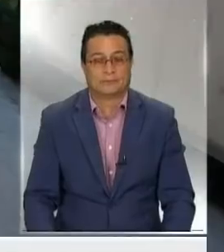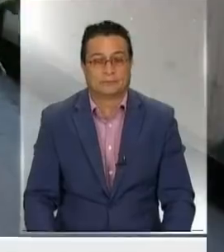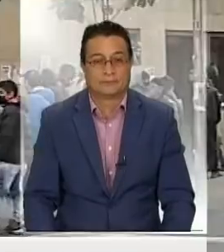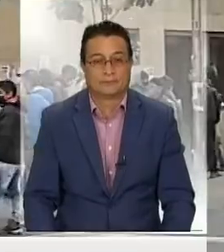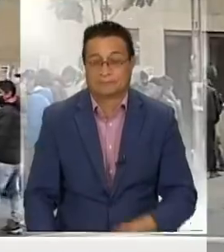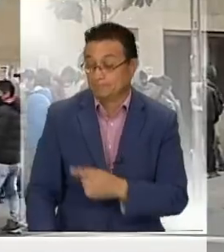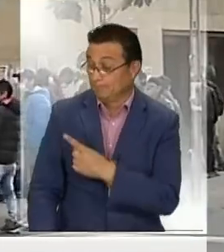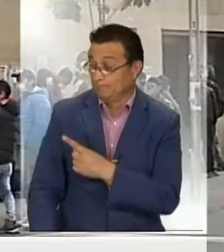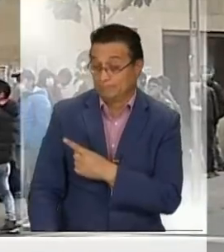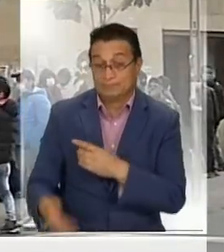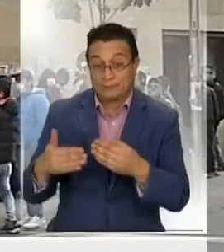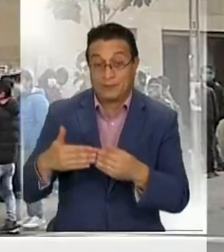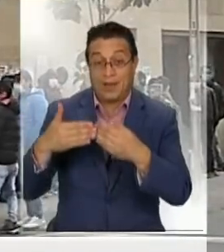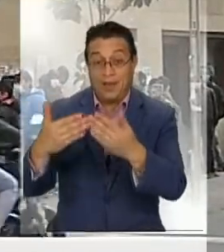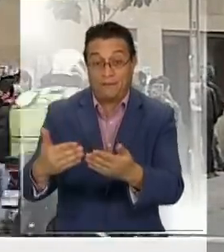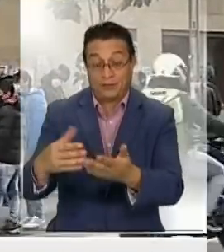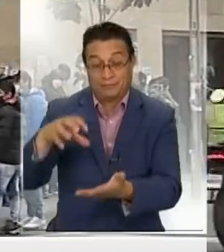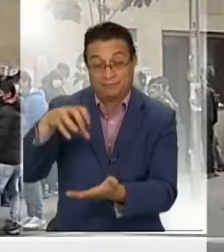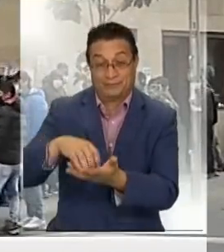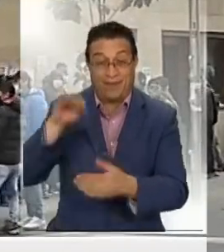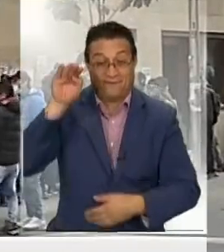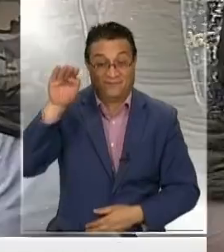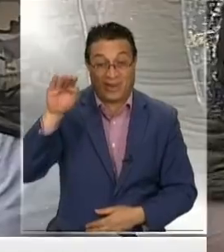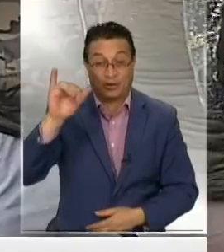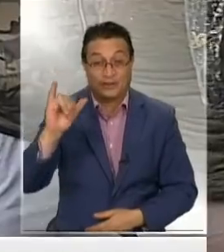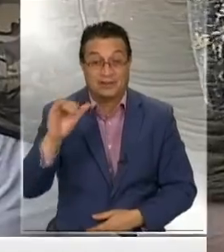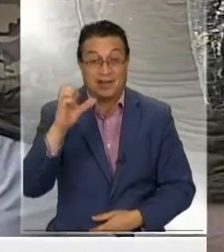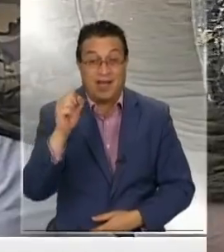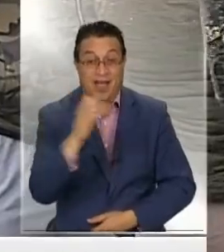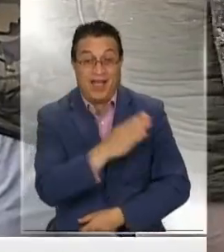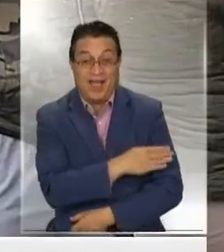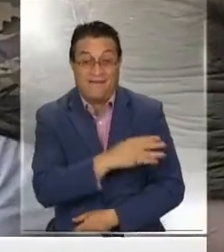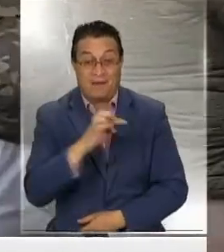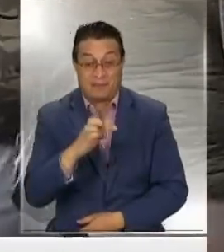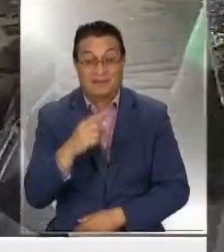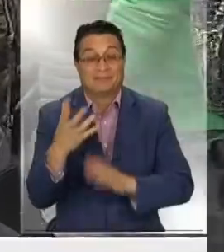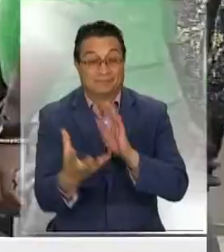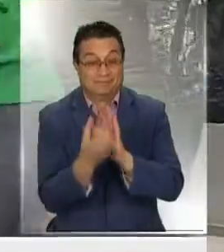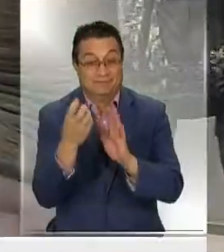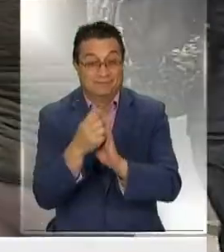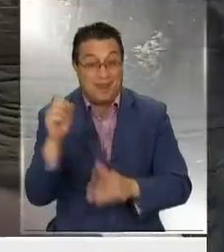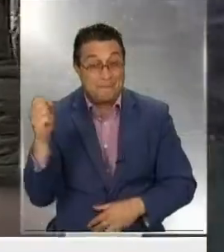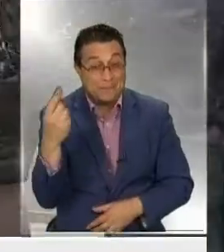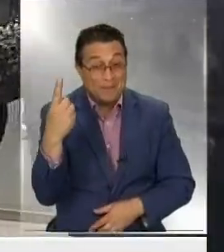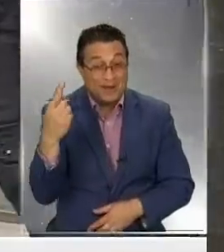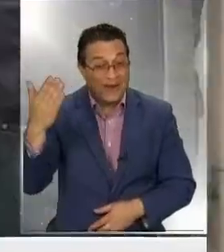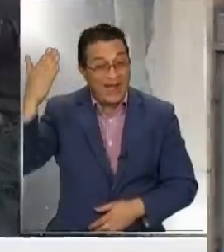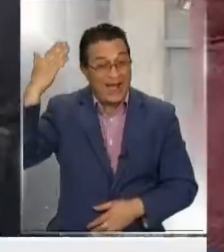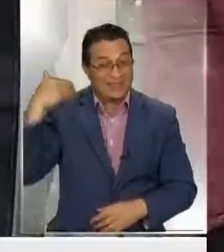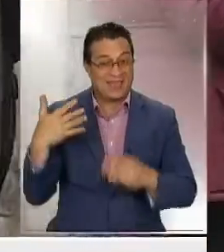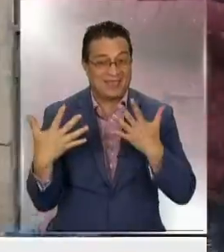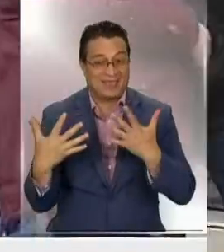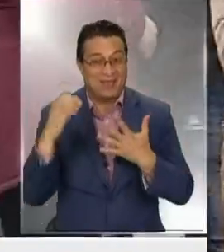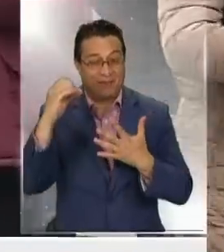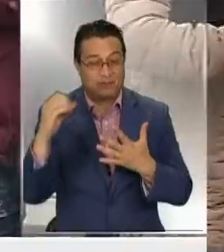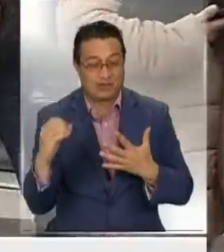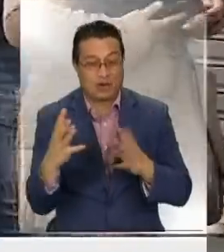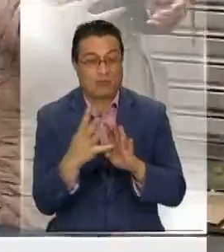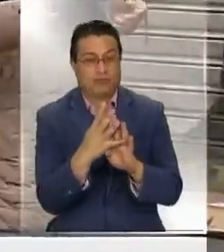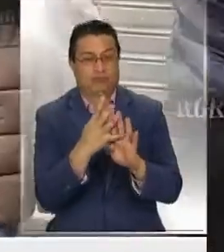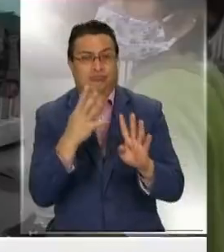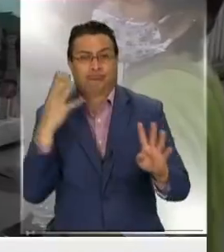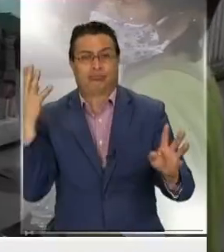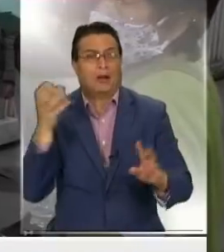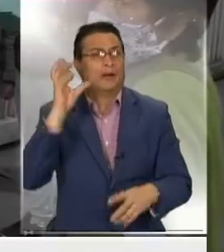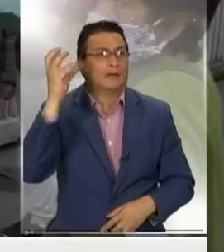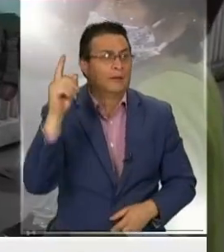Este era el panorama fuera de las sucursales bancarias y de las AFP durante el retiro del primer 10%. Filas eternas y desconocimiento